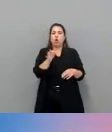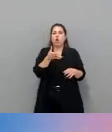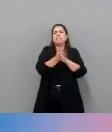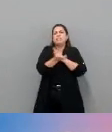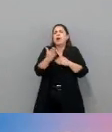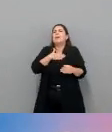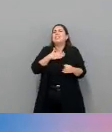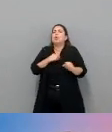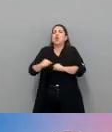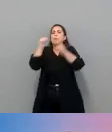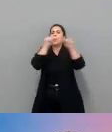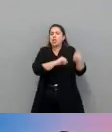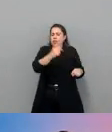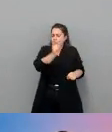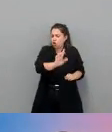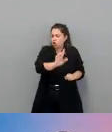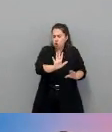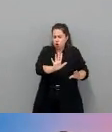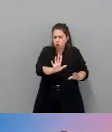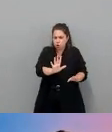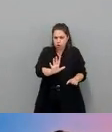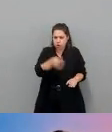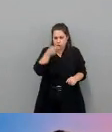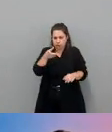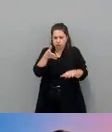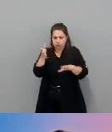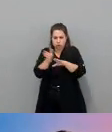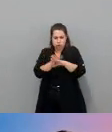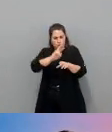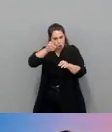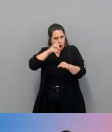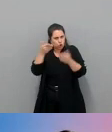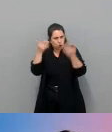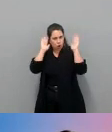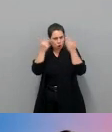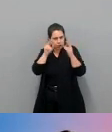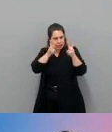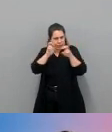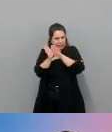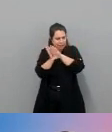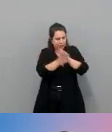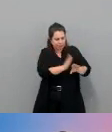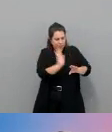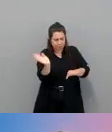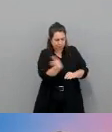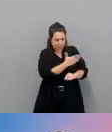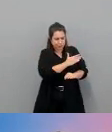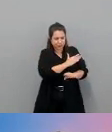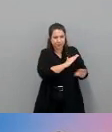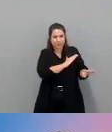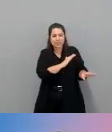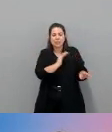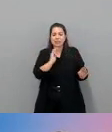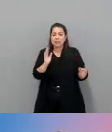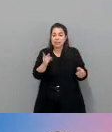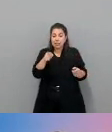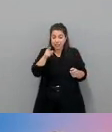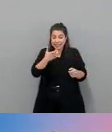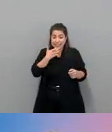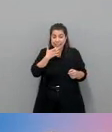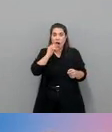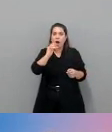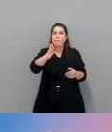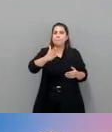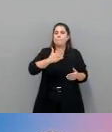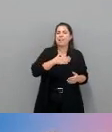protegido, que eso ya es para otro congreso, que de eso nos habla muchas veces Ángeles, pero... si tiene un patrimonio,